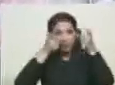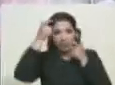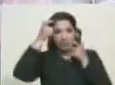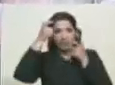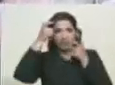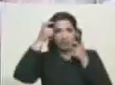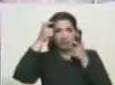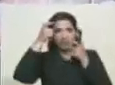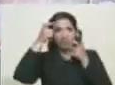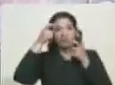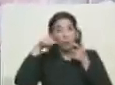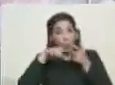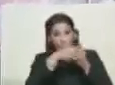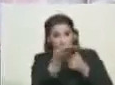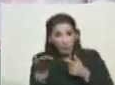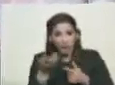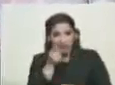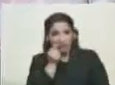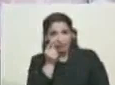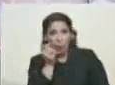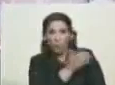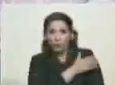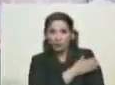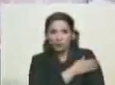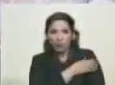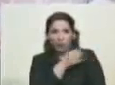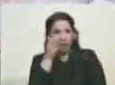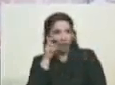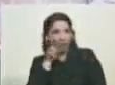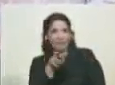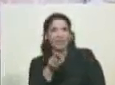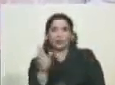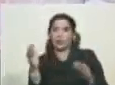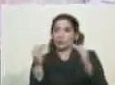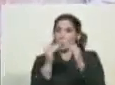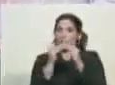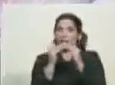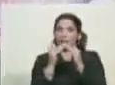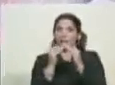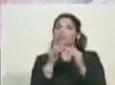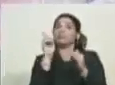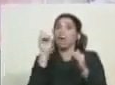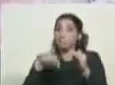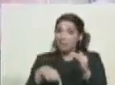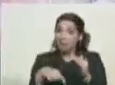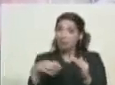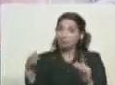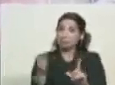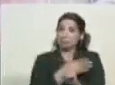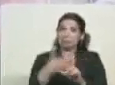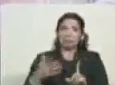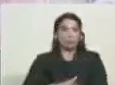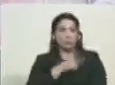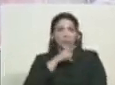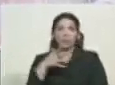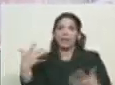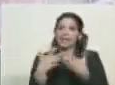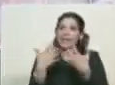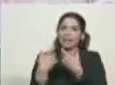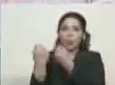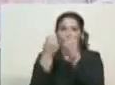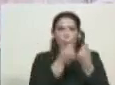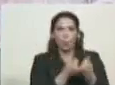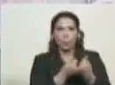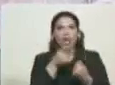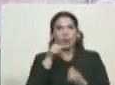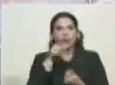sé, señor opositor, que está en su casa, que a usted le está pegando también la guerra económica. Cuando usted sale a